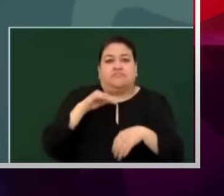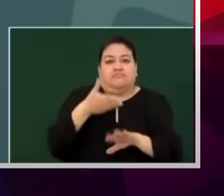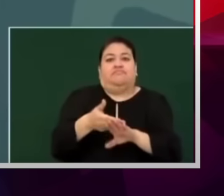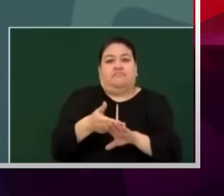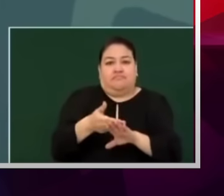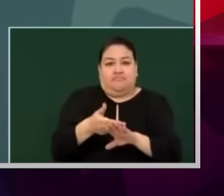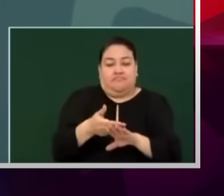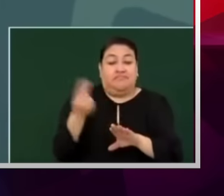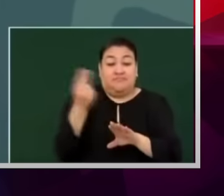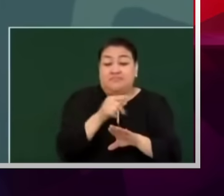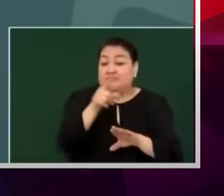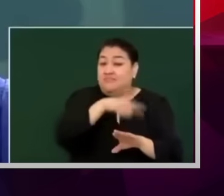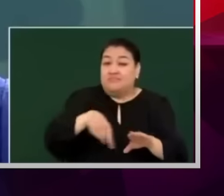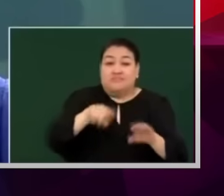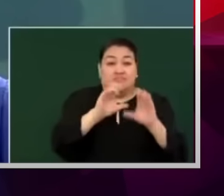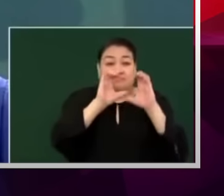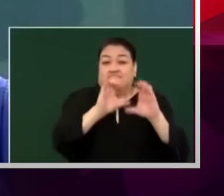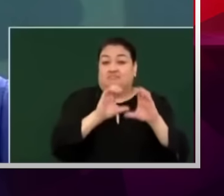de